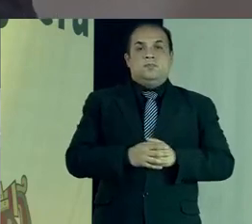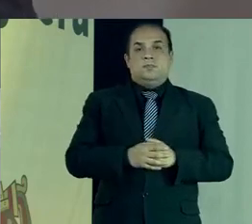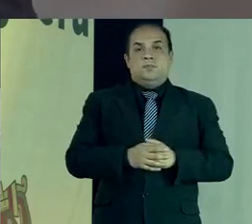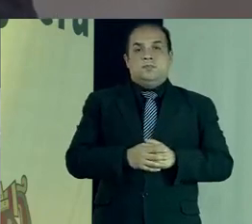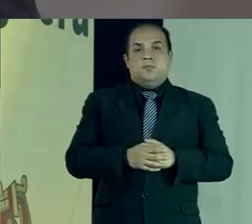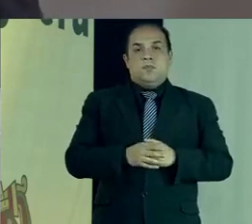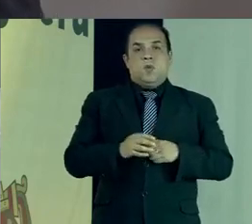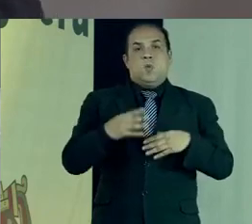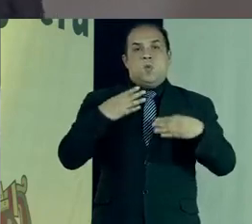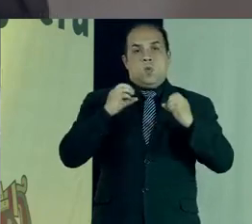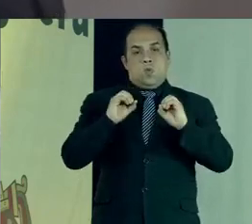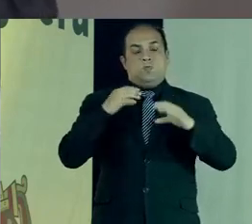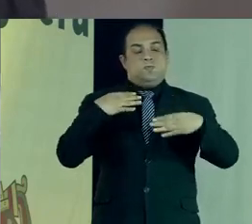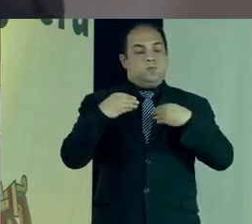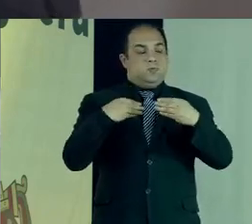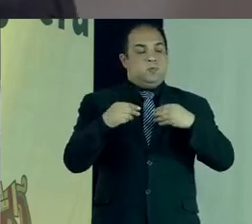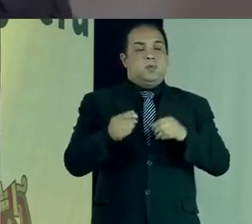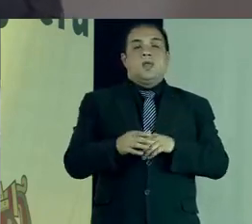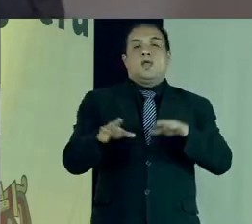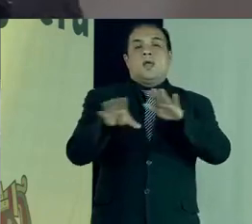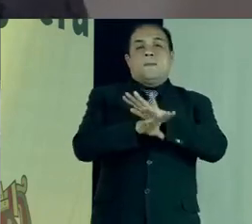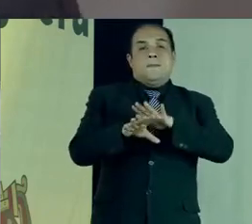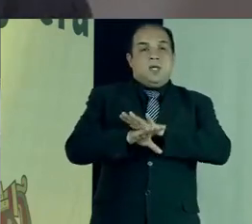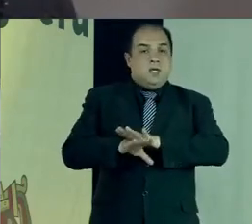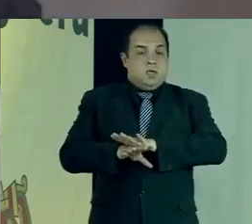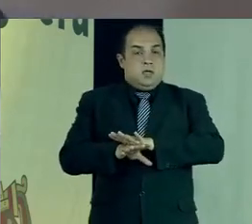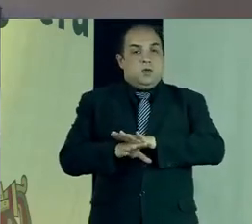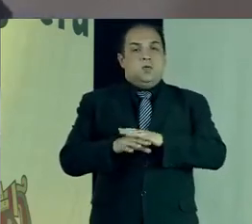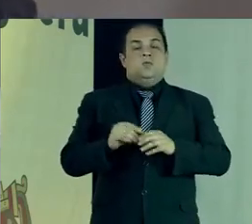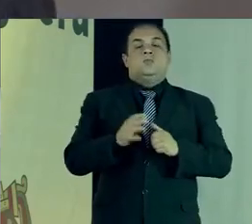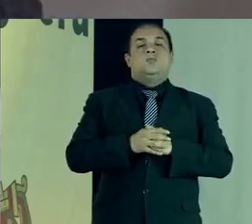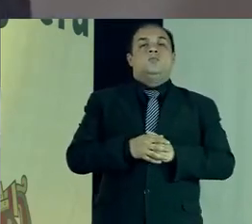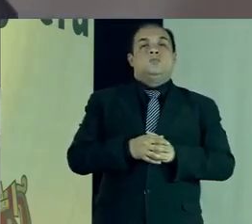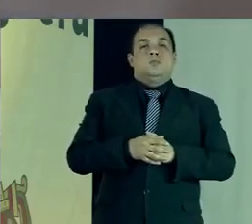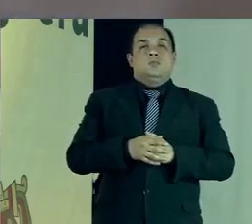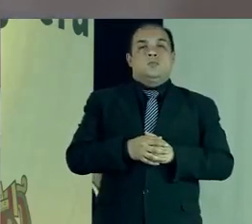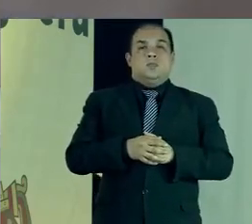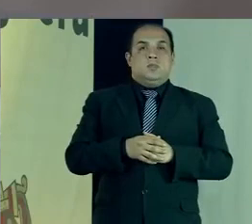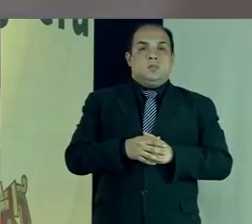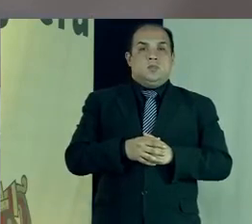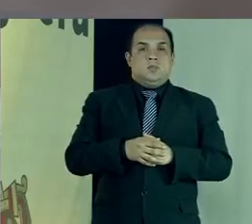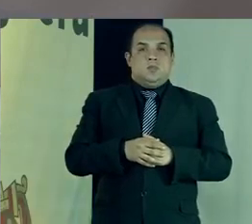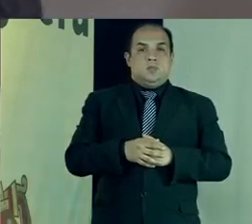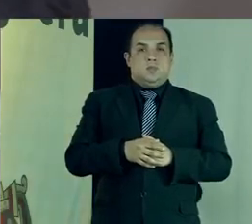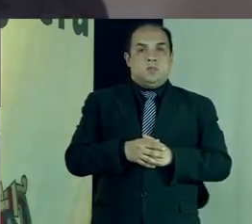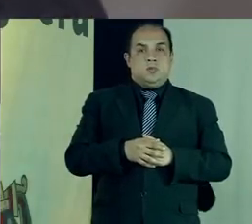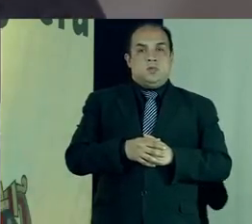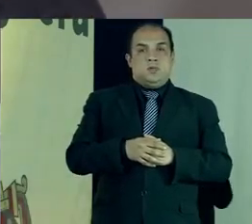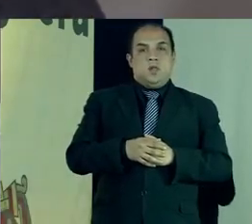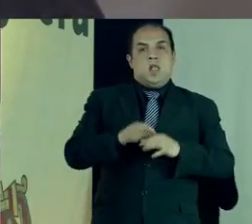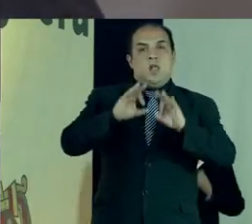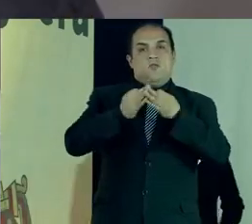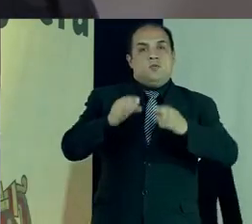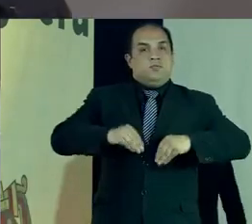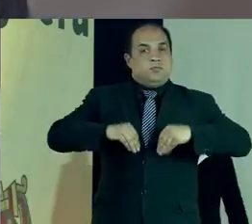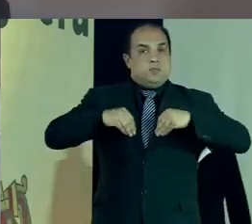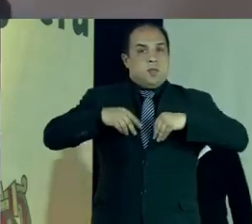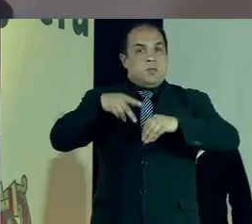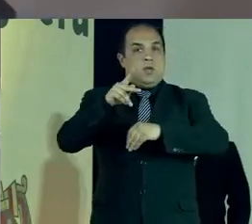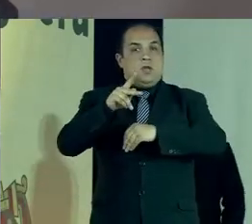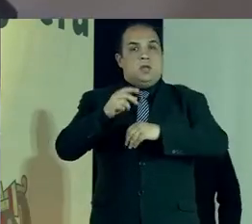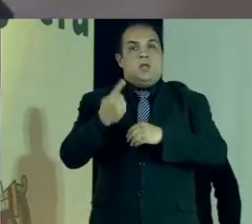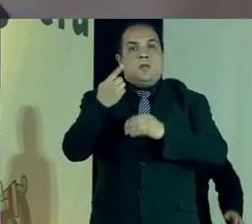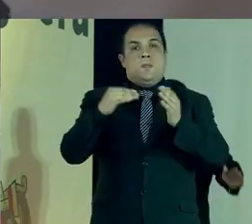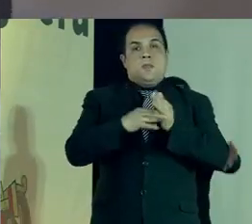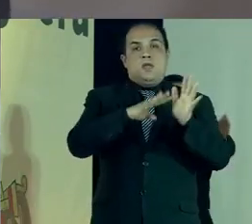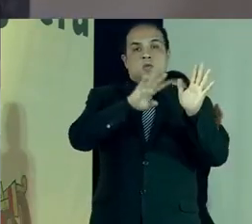enfermedades contagiosas empezaron a cambiar también las realidades de las condiciones de vida pero a partir